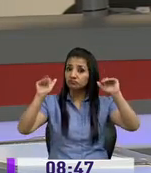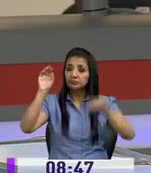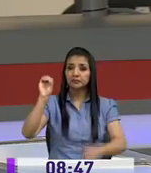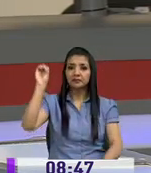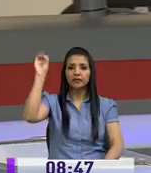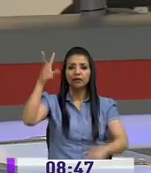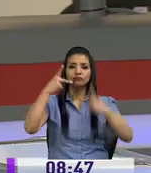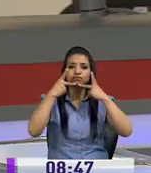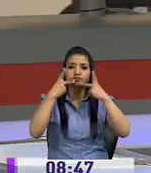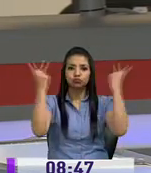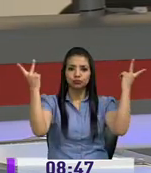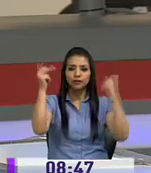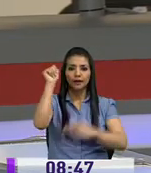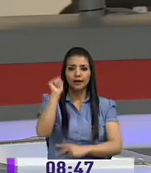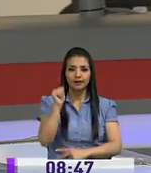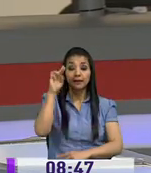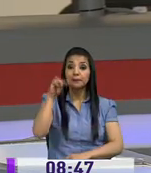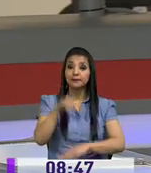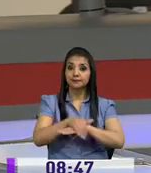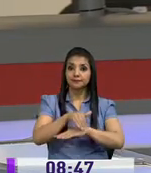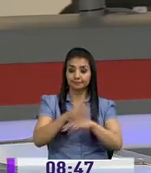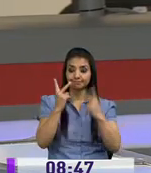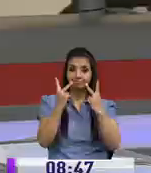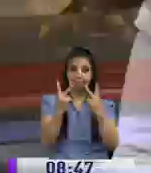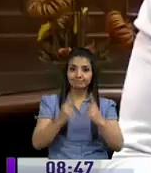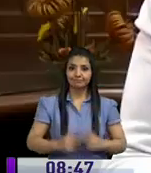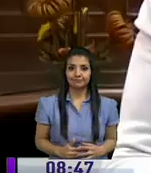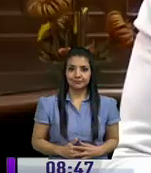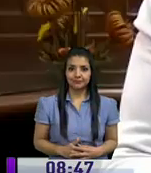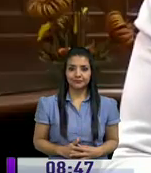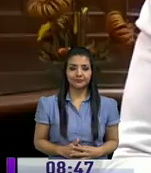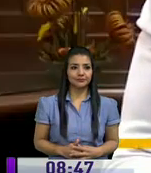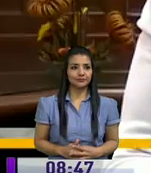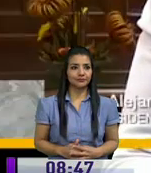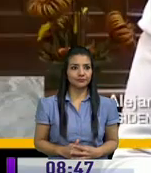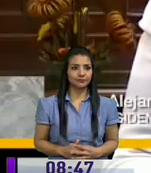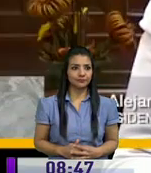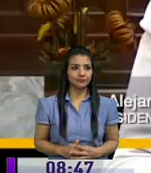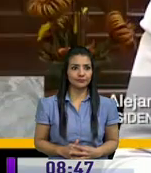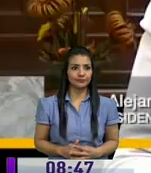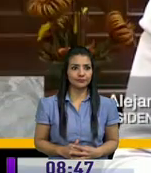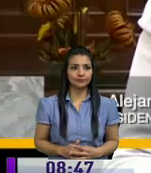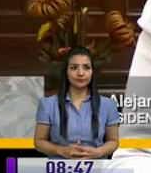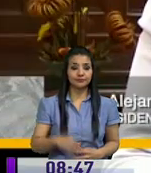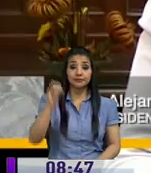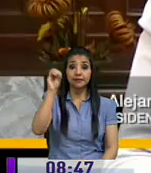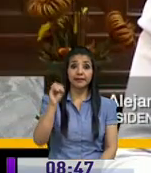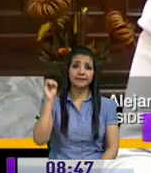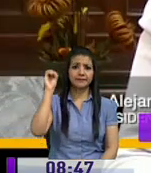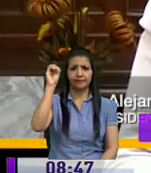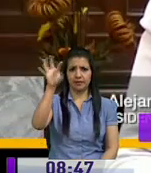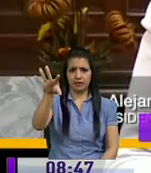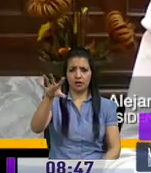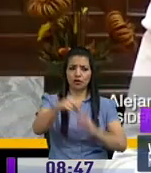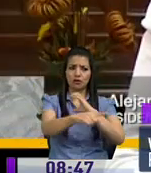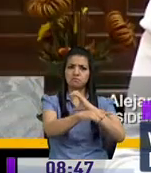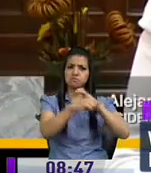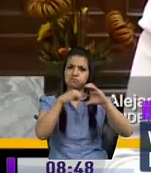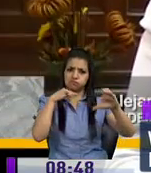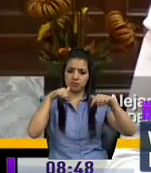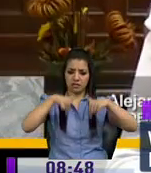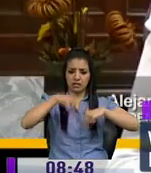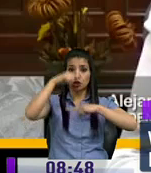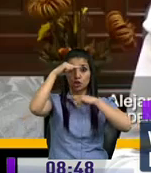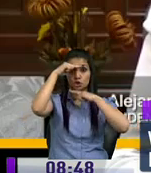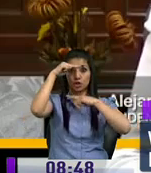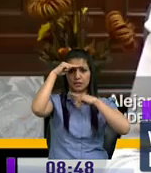hizo público la tarde de este día martes. Veamos. Queridas ecuatorianos y ecuatorianas. El video fue remitido hasta la redacción de nuestro